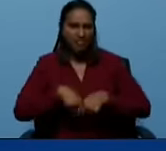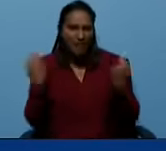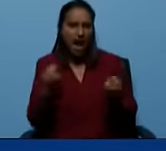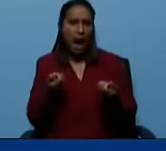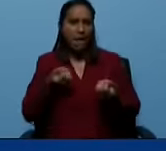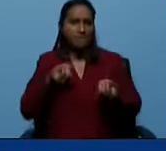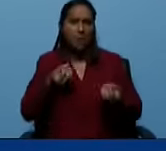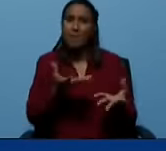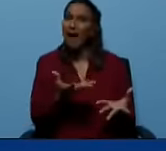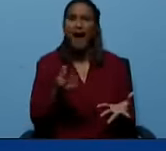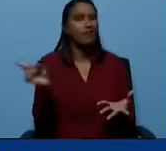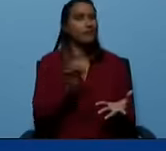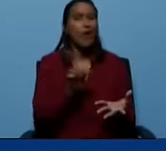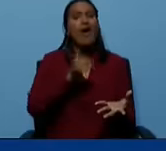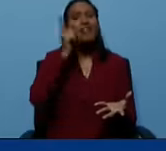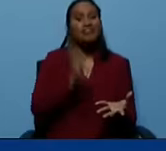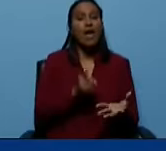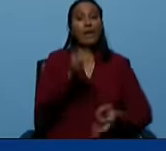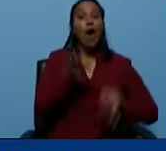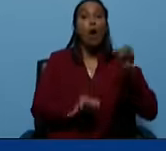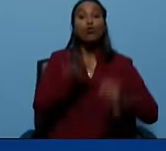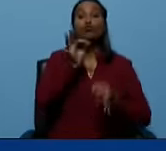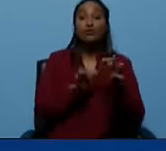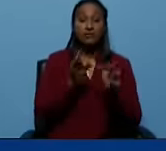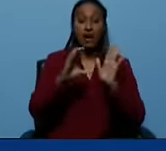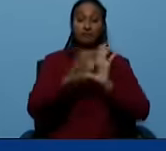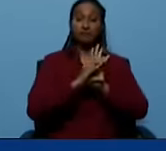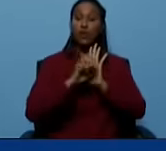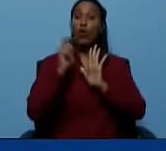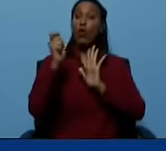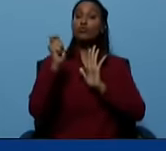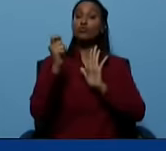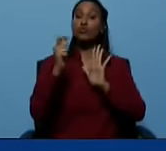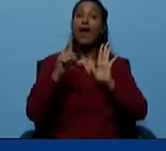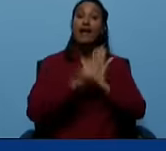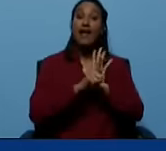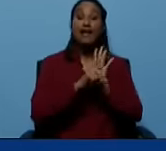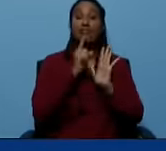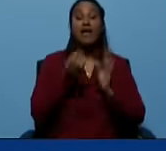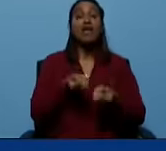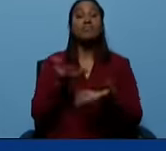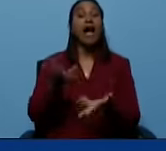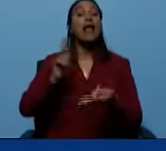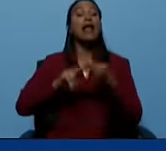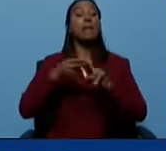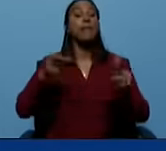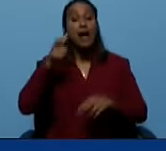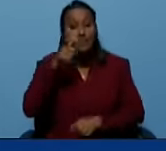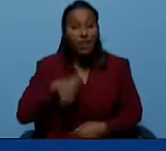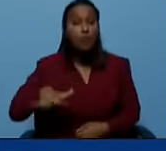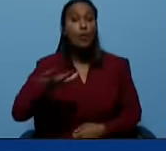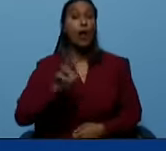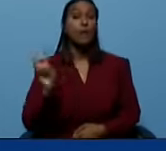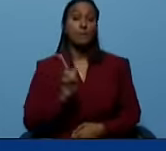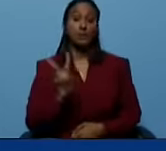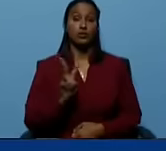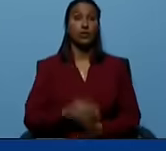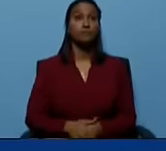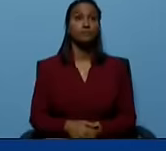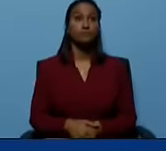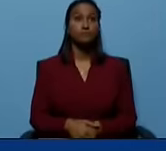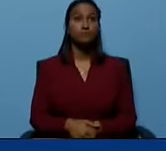que garantizar la prevalencia de la Constitución y las leyes. Esa es mi respuesta. ¿Cuántos faltan?